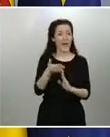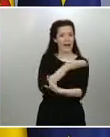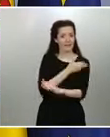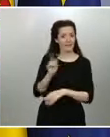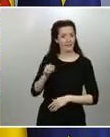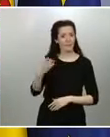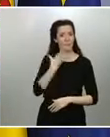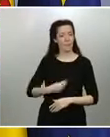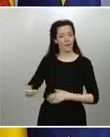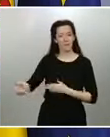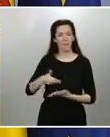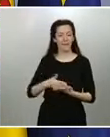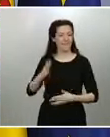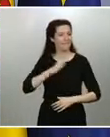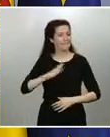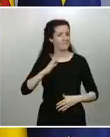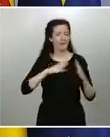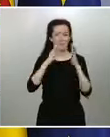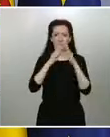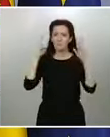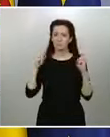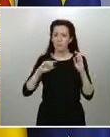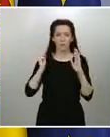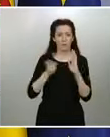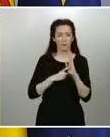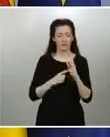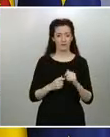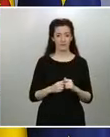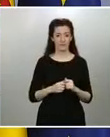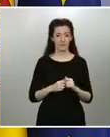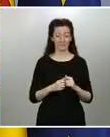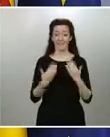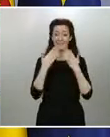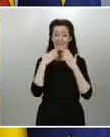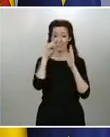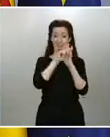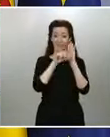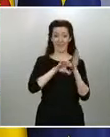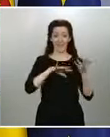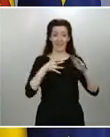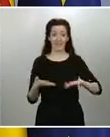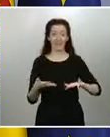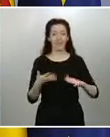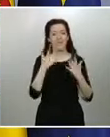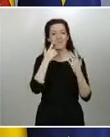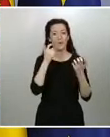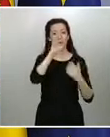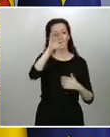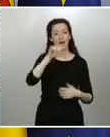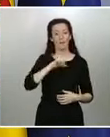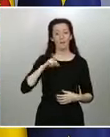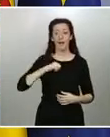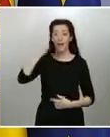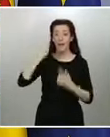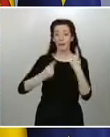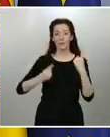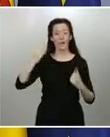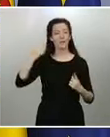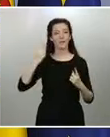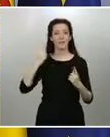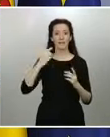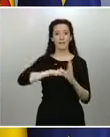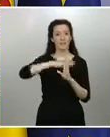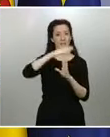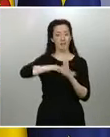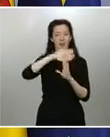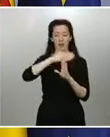podemos observar que en algunas comunidades el nivel de alivio es distinto sin necesidad incluso de entrar en fases de